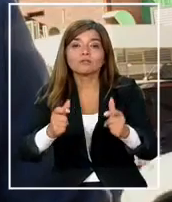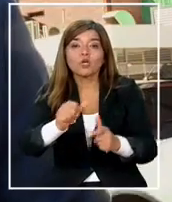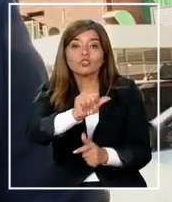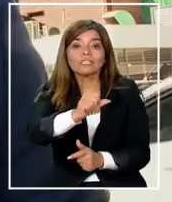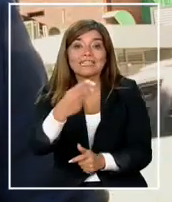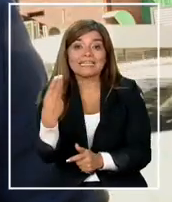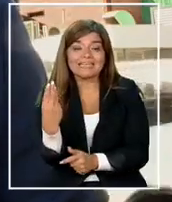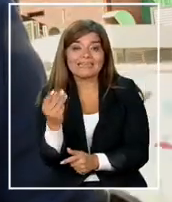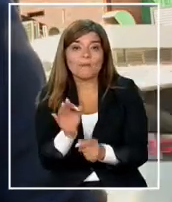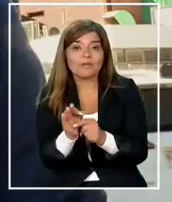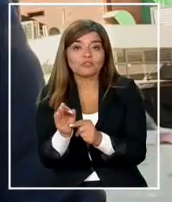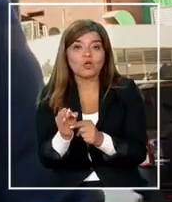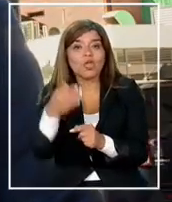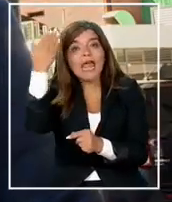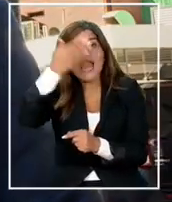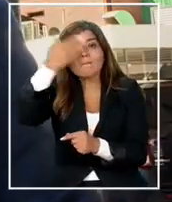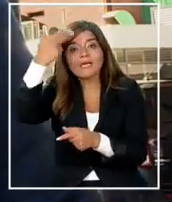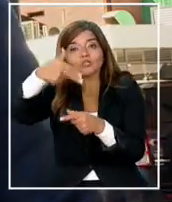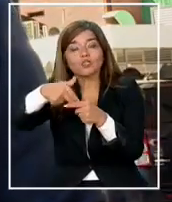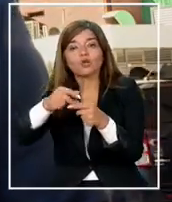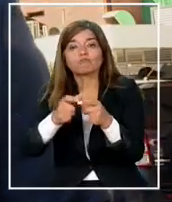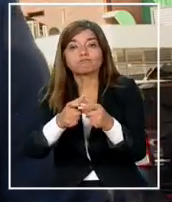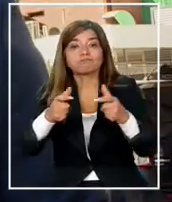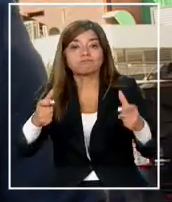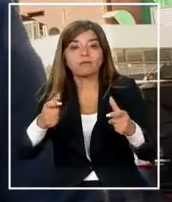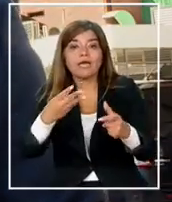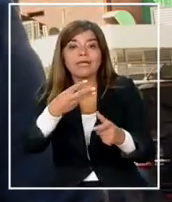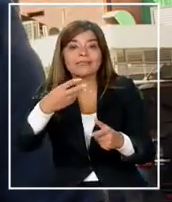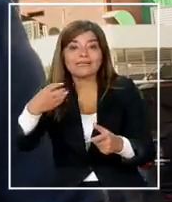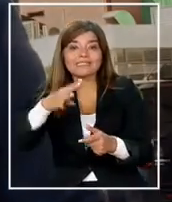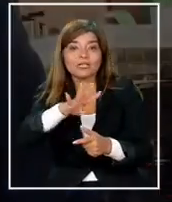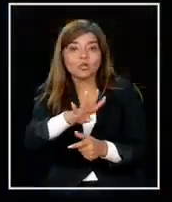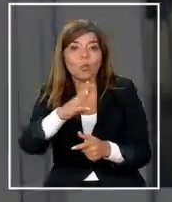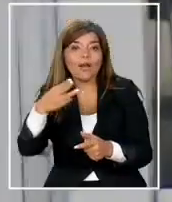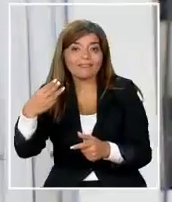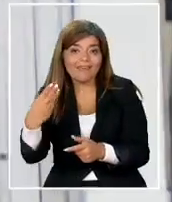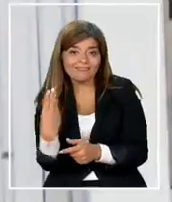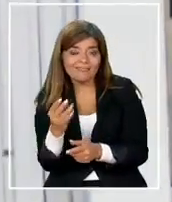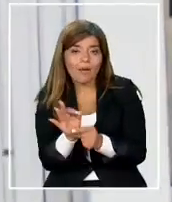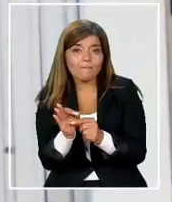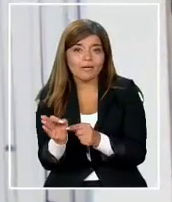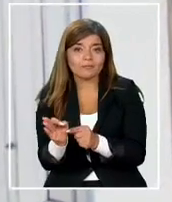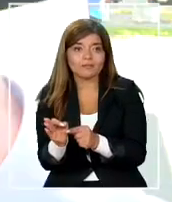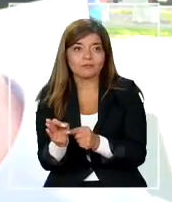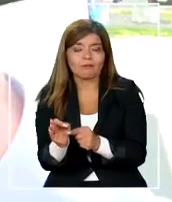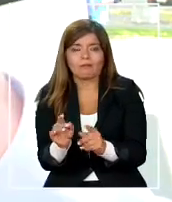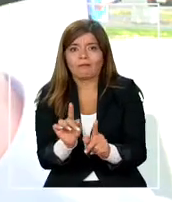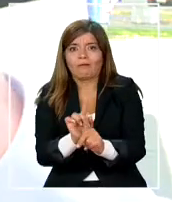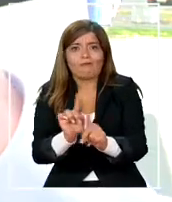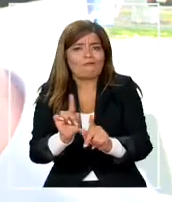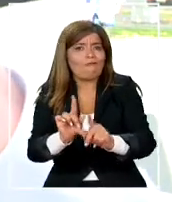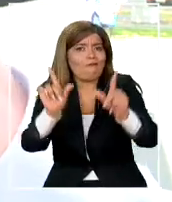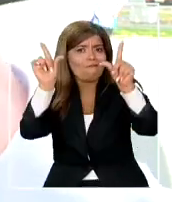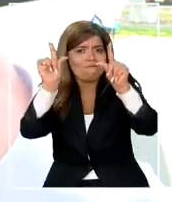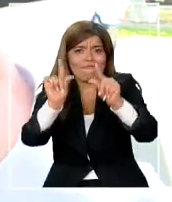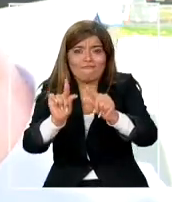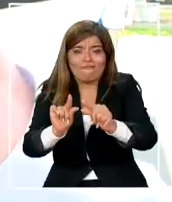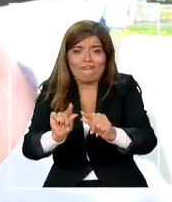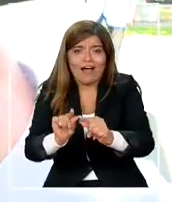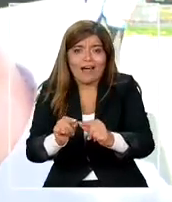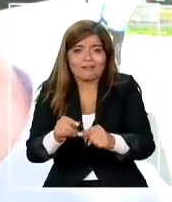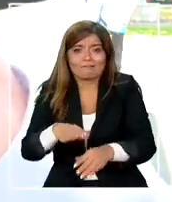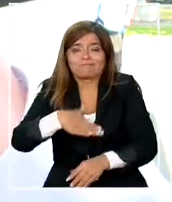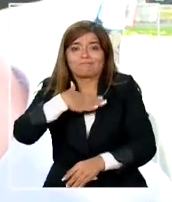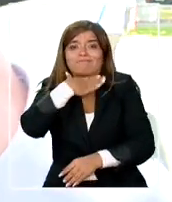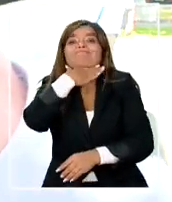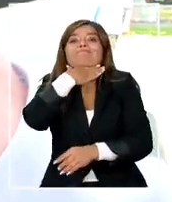63 pesos, mientras que el petróleo elevaría su valor en 343 pesos. No, tiene que bajarlo, bajar, si no ya estamos